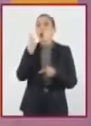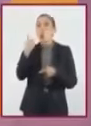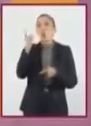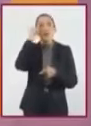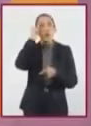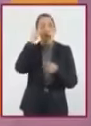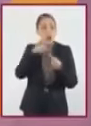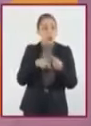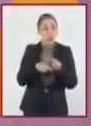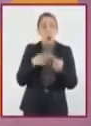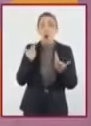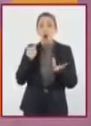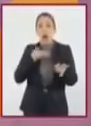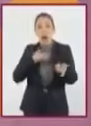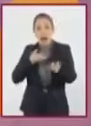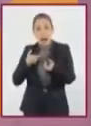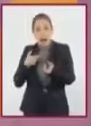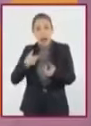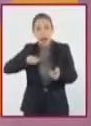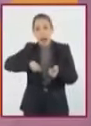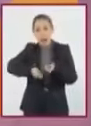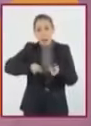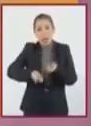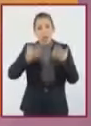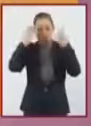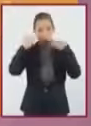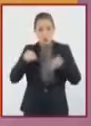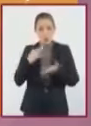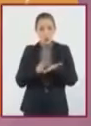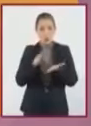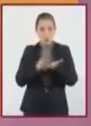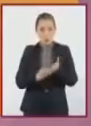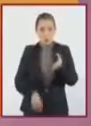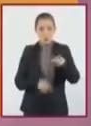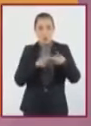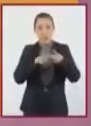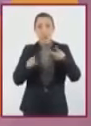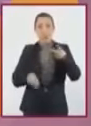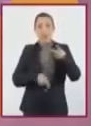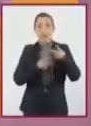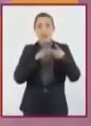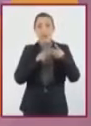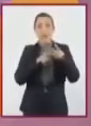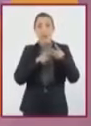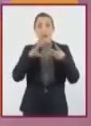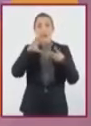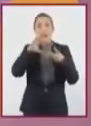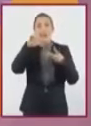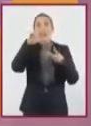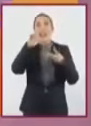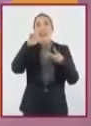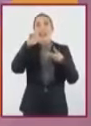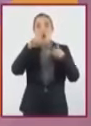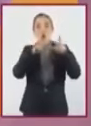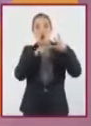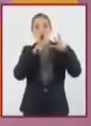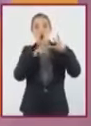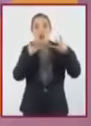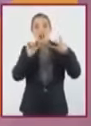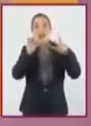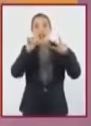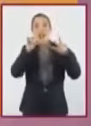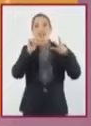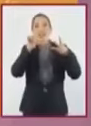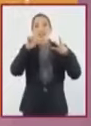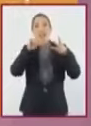un caballo, armas y su armadura. En el segundo estamento estaba el clero, conformado por